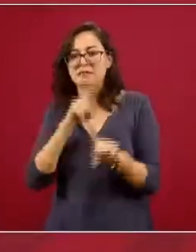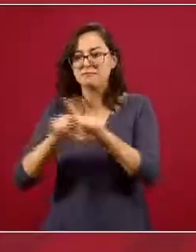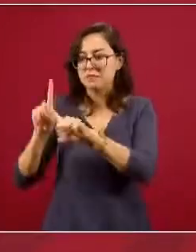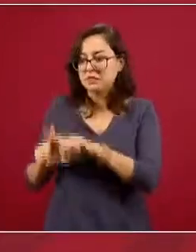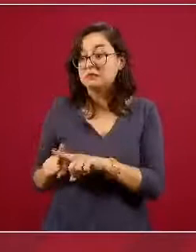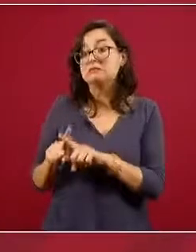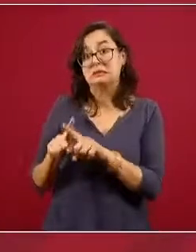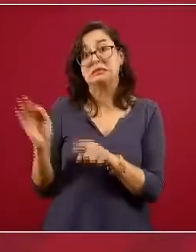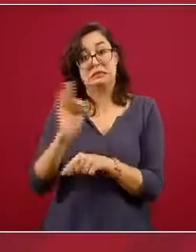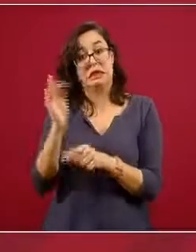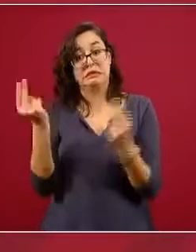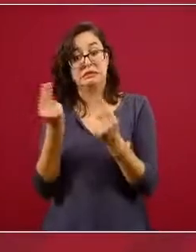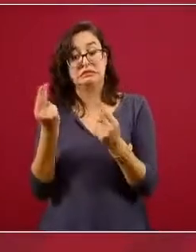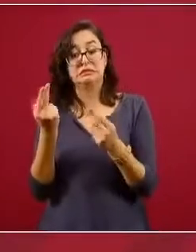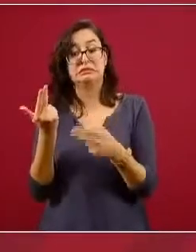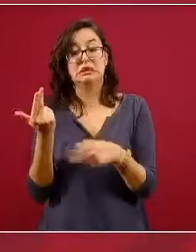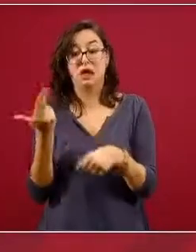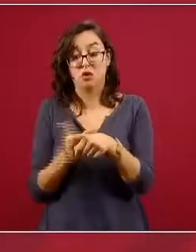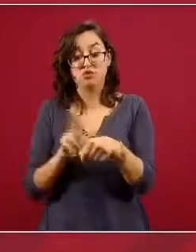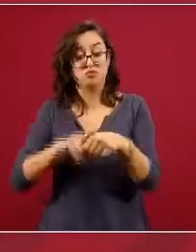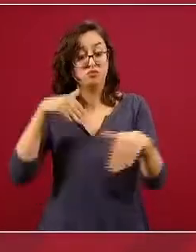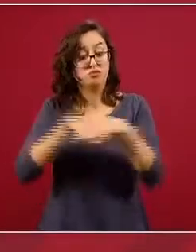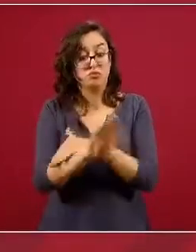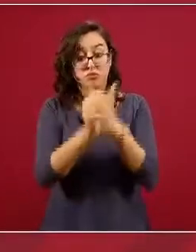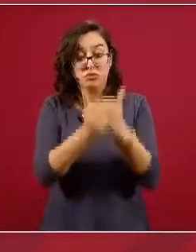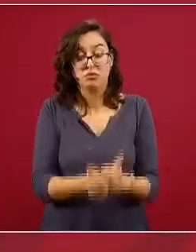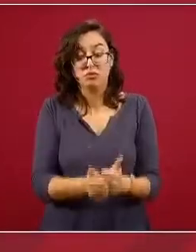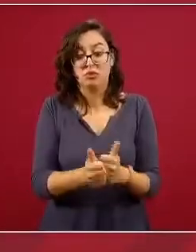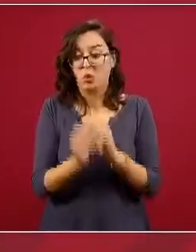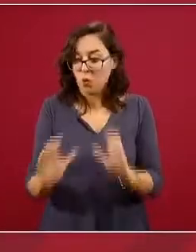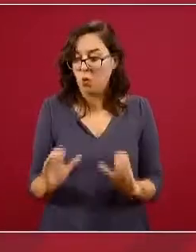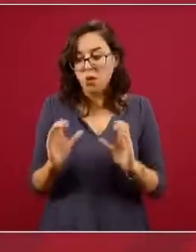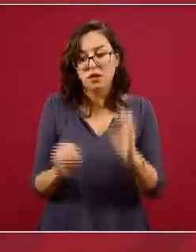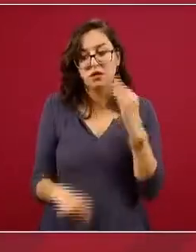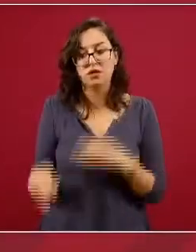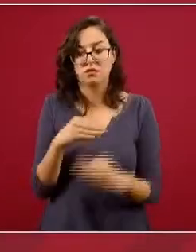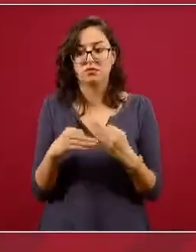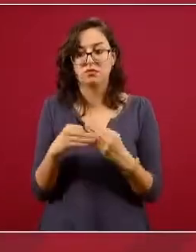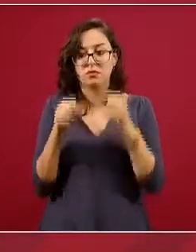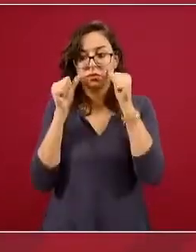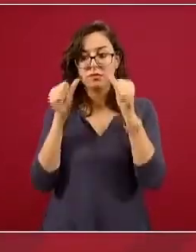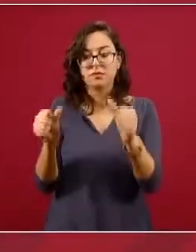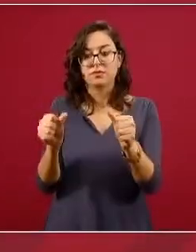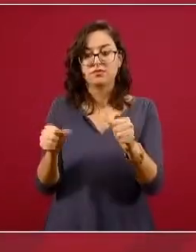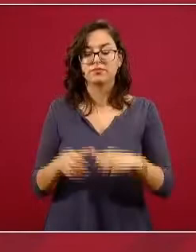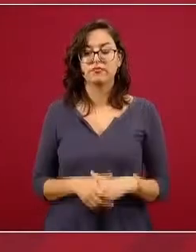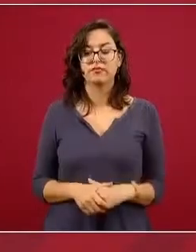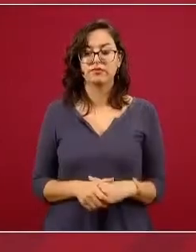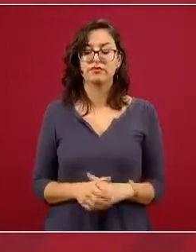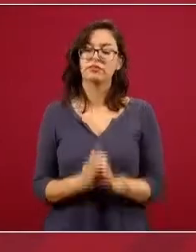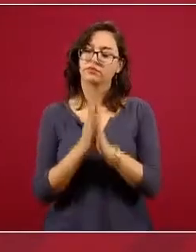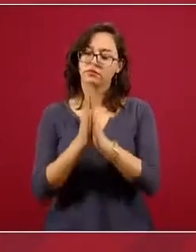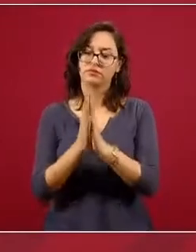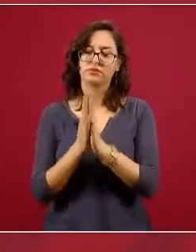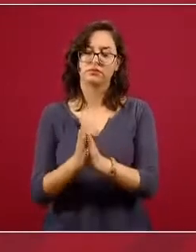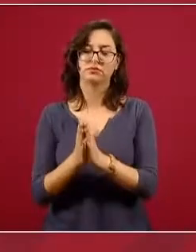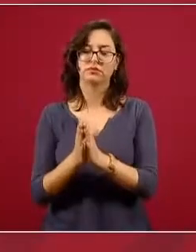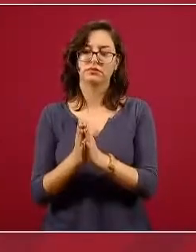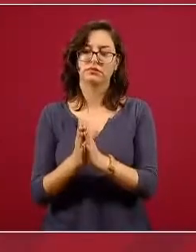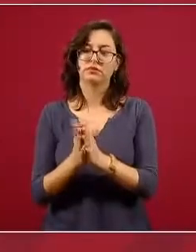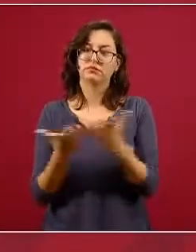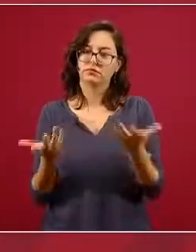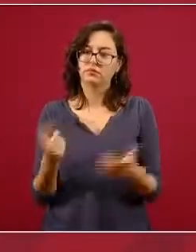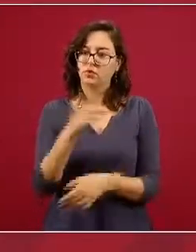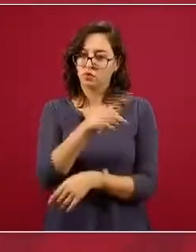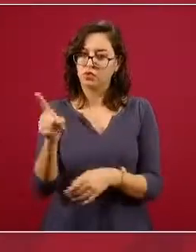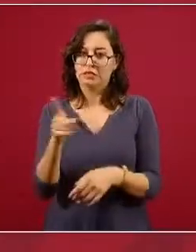queden hospitalizadas y se den todos los cuidados necesarios para su atención. Entonces, por favor,